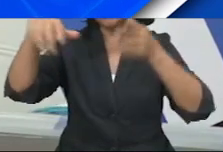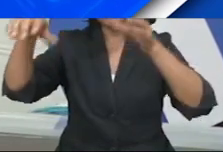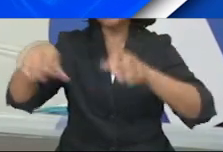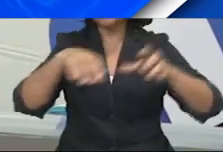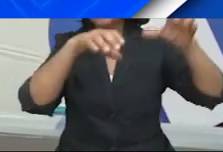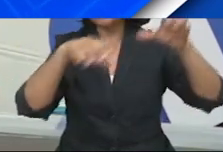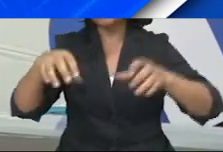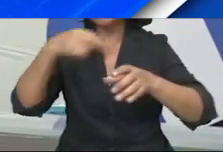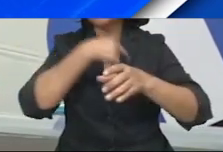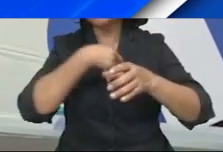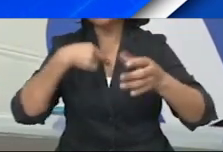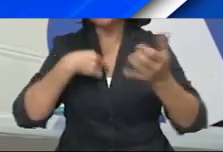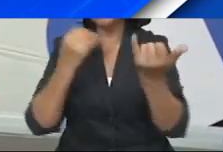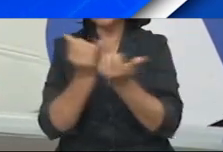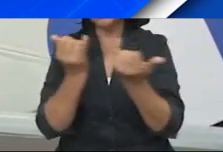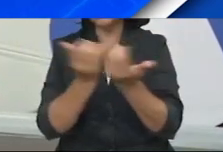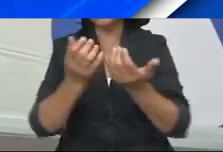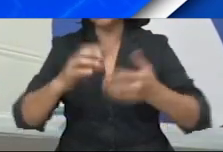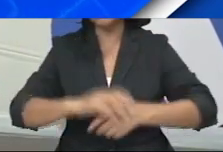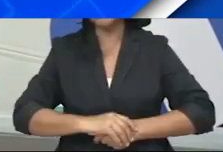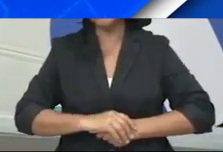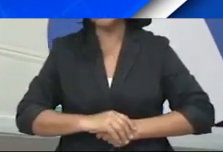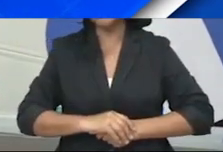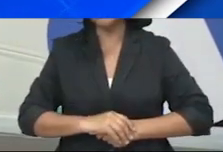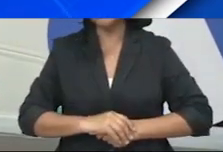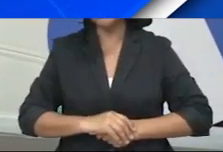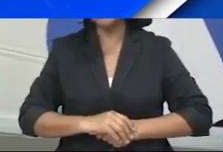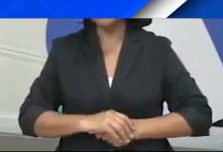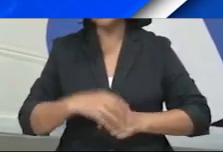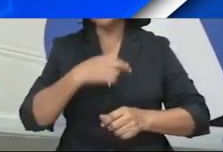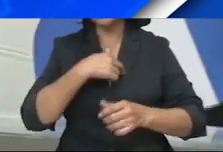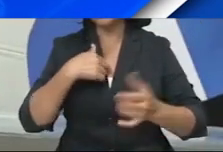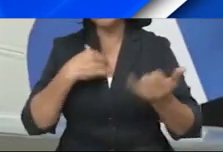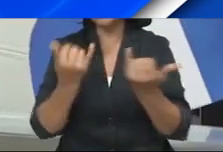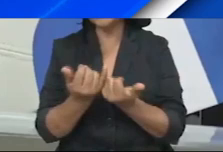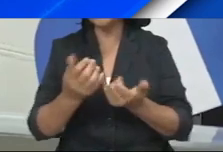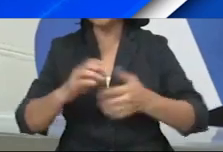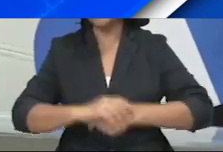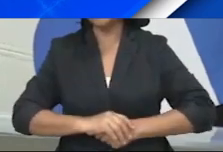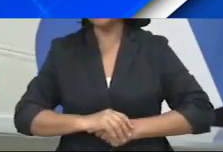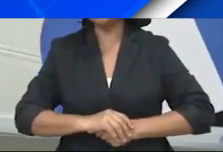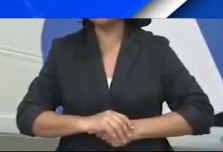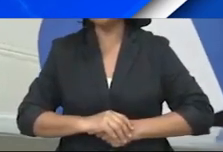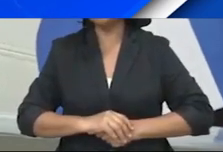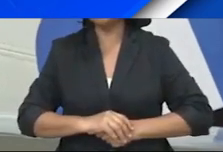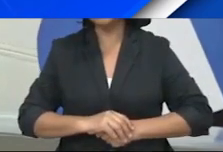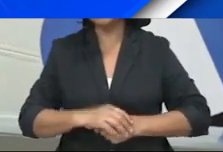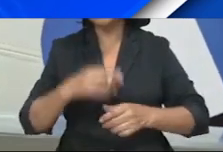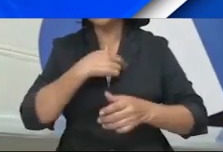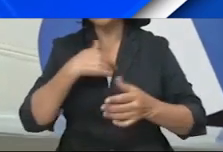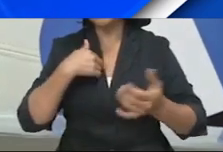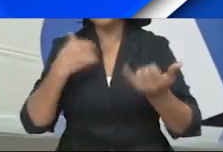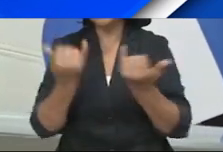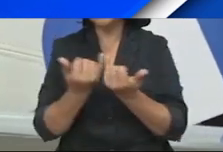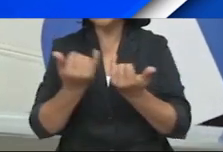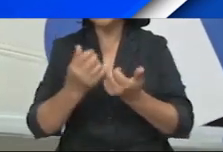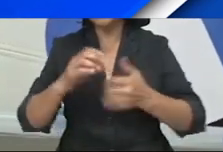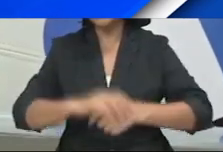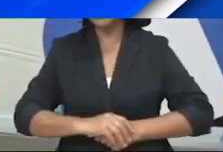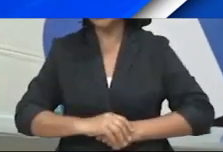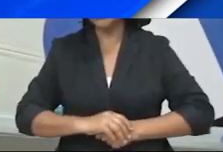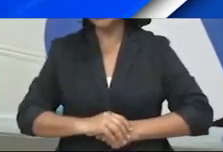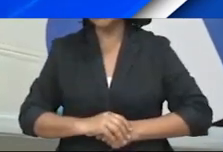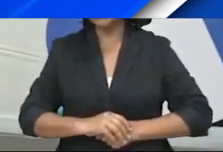convoca a todos los trabajadores y trabajadoras del mundo y en particular de nuestro país, Nicaragua.